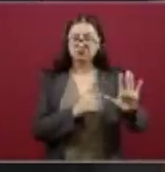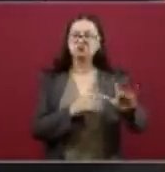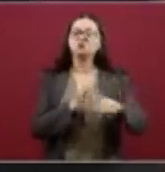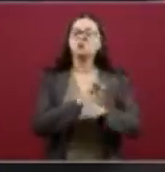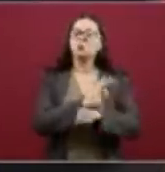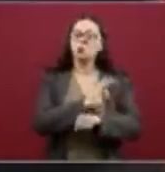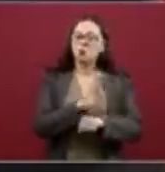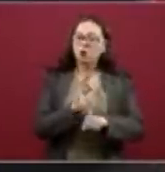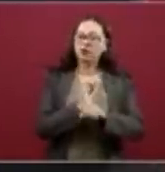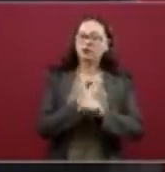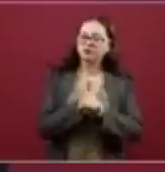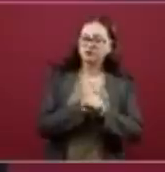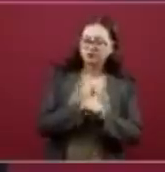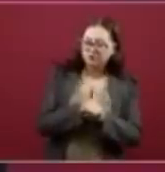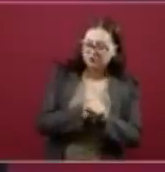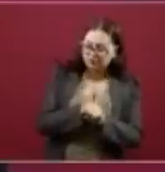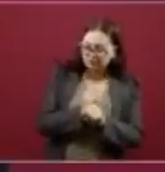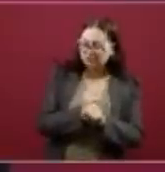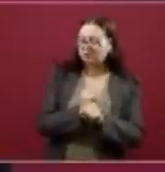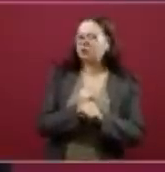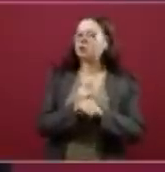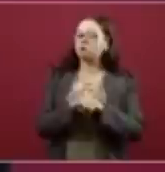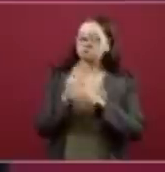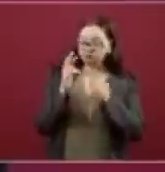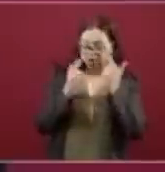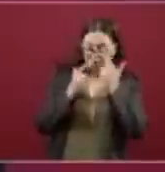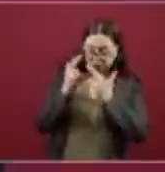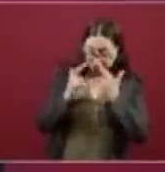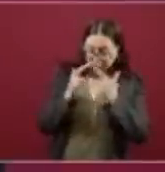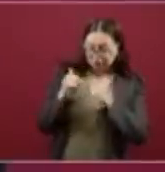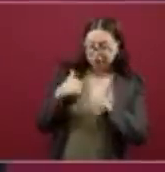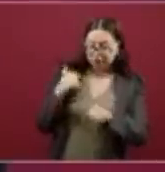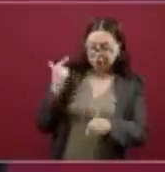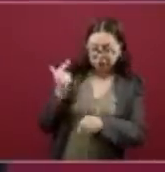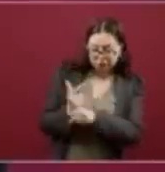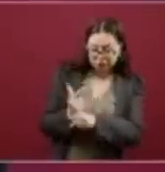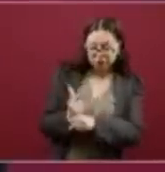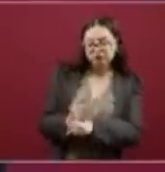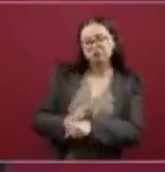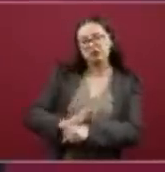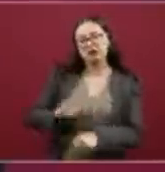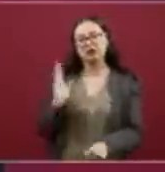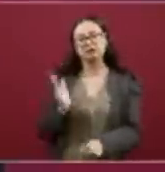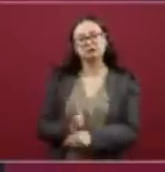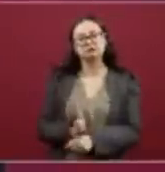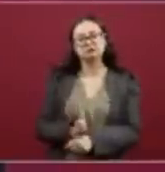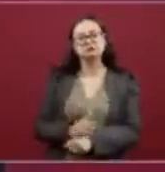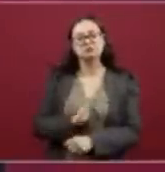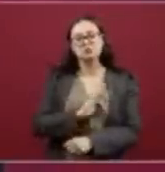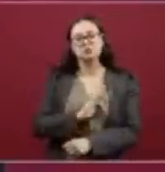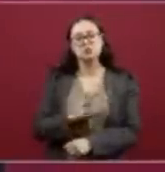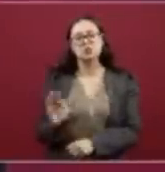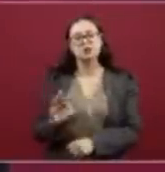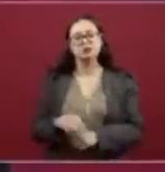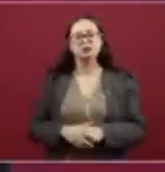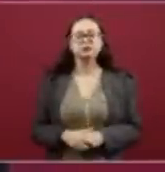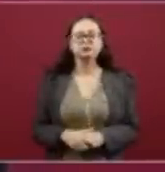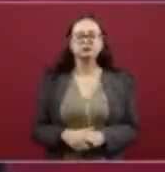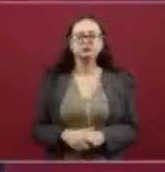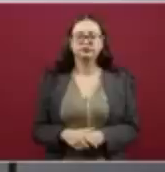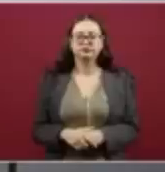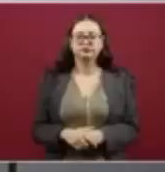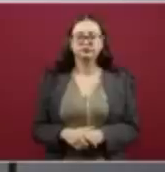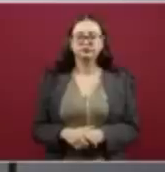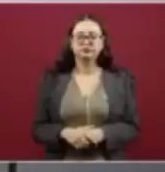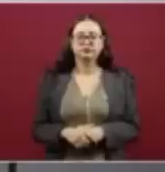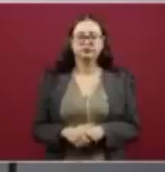investigar, sancionar, castigar a responsables de delitos. Entonces,